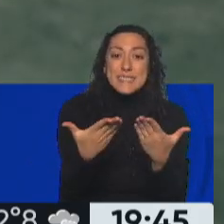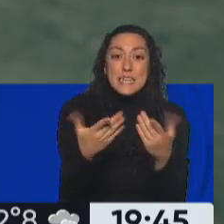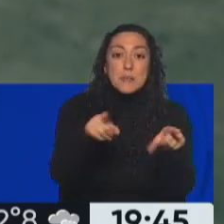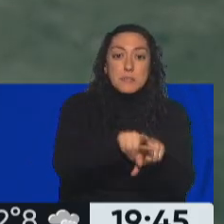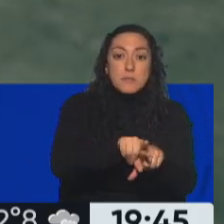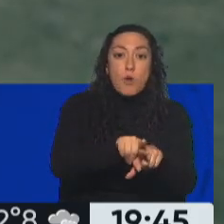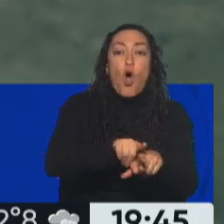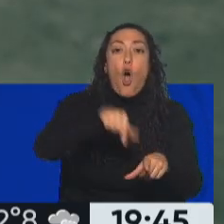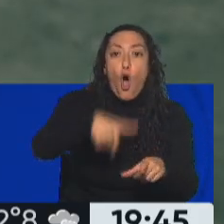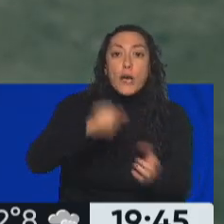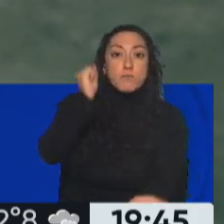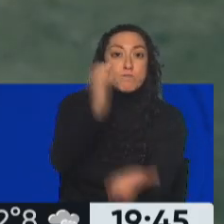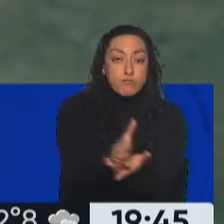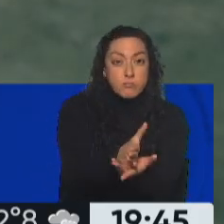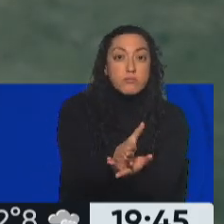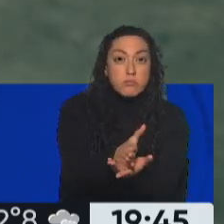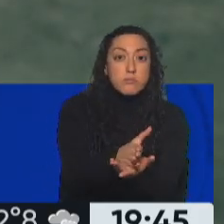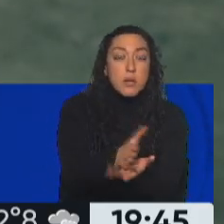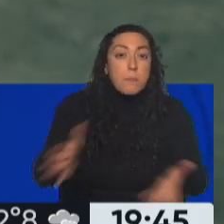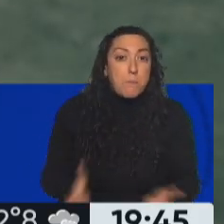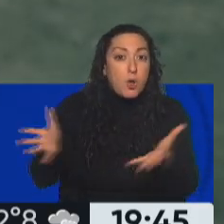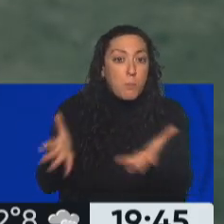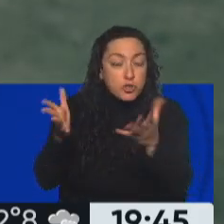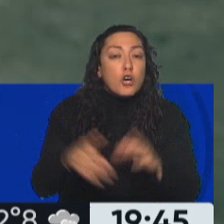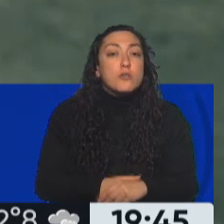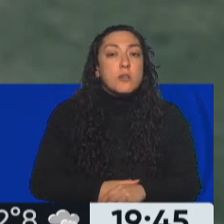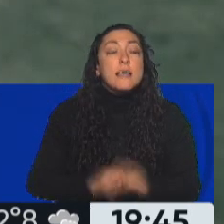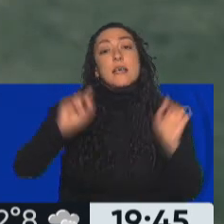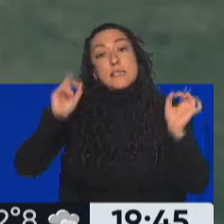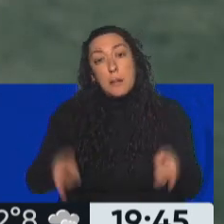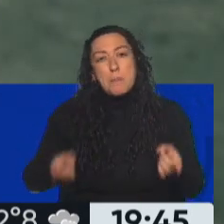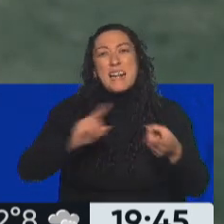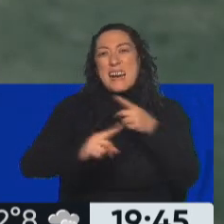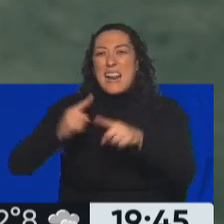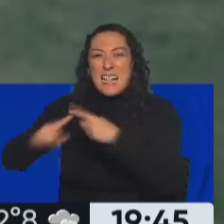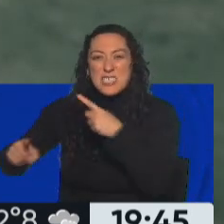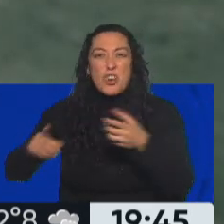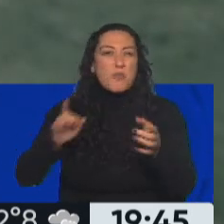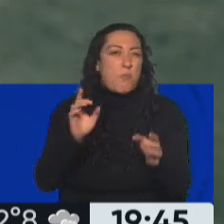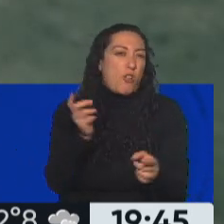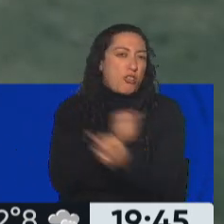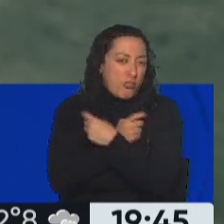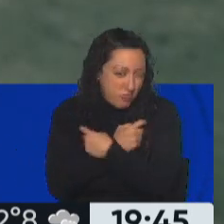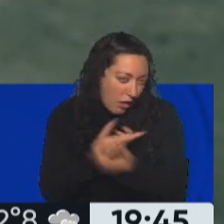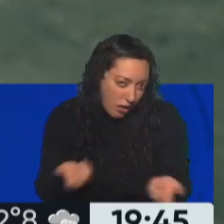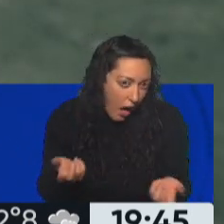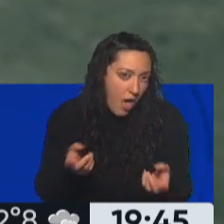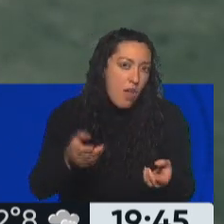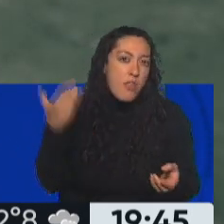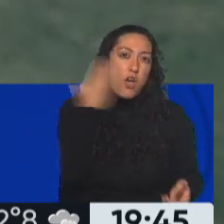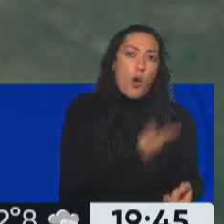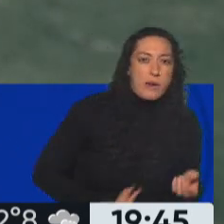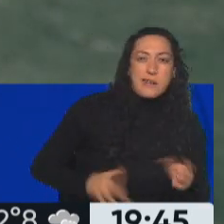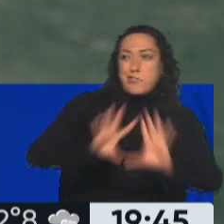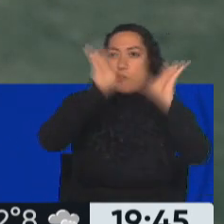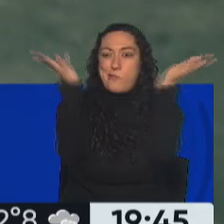que hoy condenan. Se ha promovido además una relación tóxica entre las políticas de gobernanza global y los organismos de